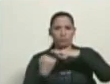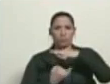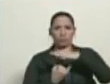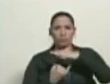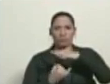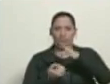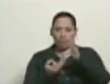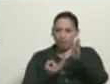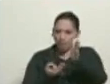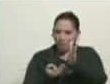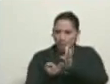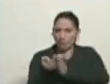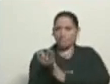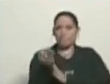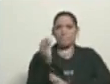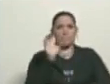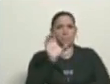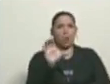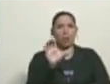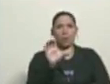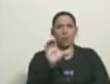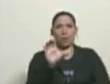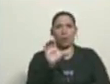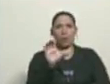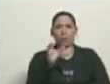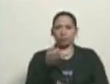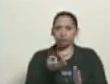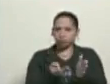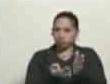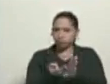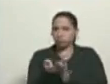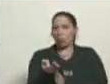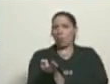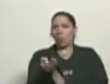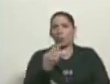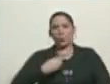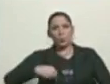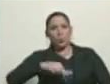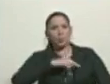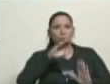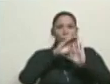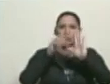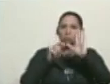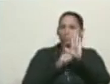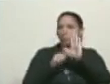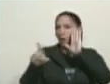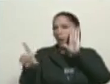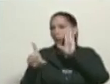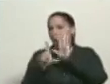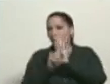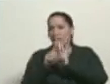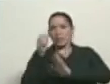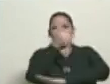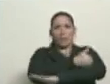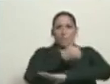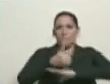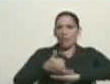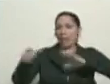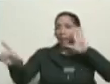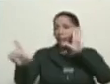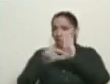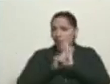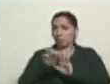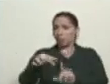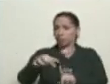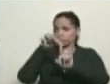de lealtad a la patria, de lealtad a nuestra Constitución, a nuestras leyes, a sus autoridades legítimas,